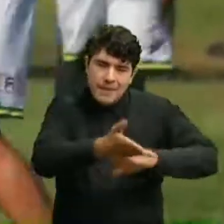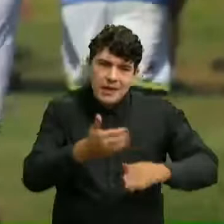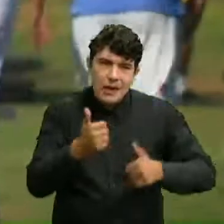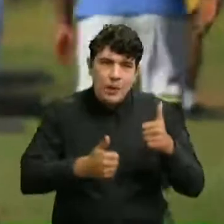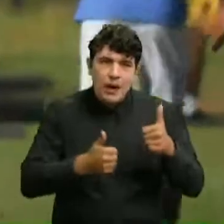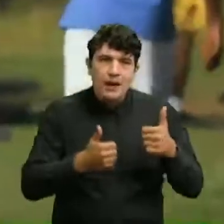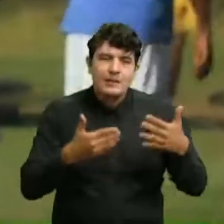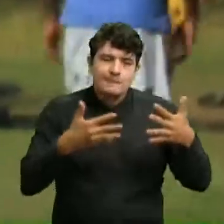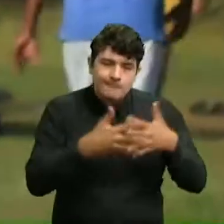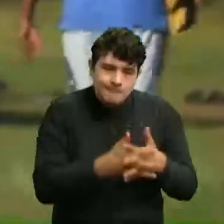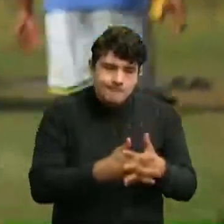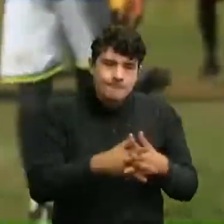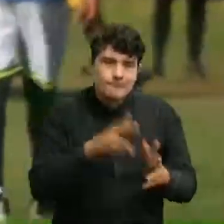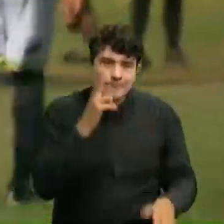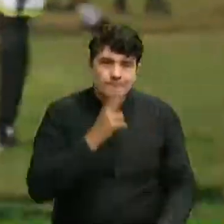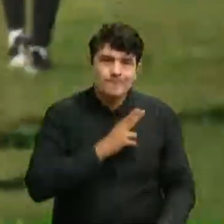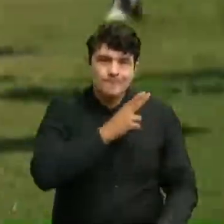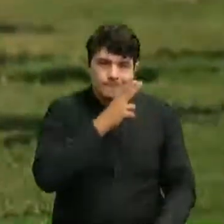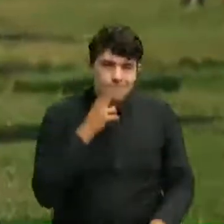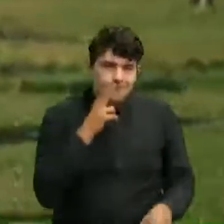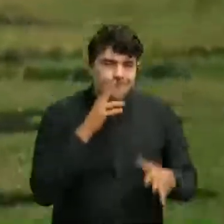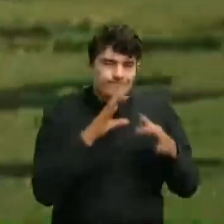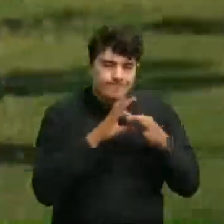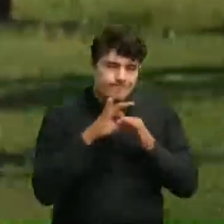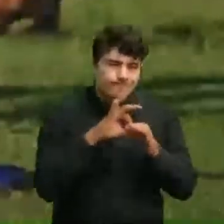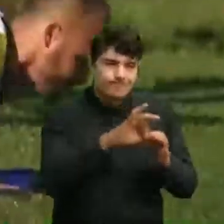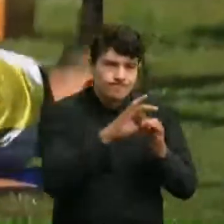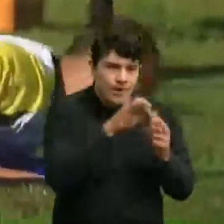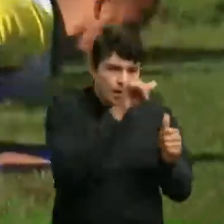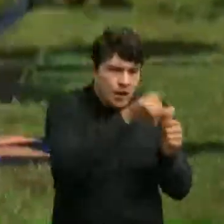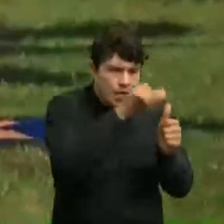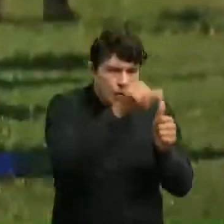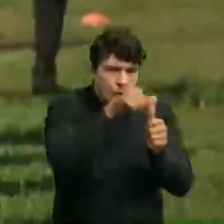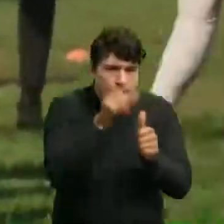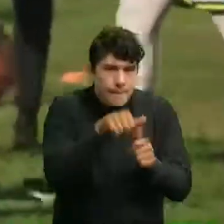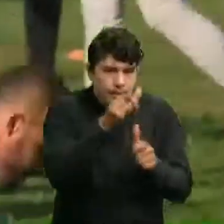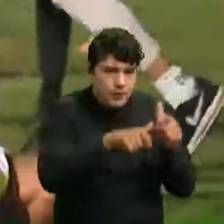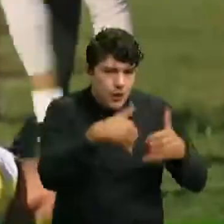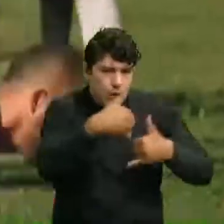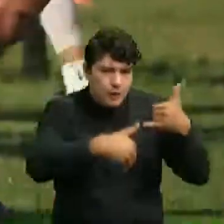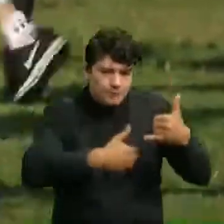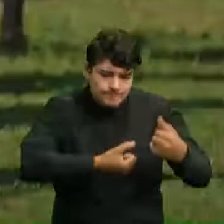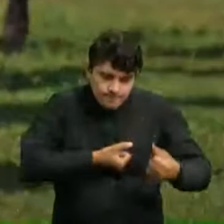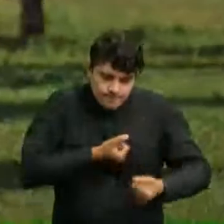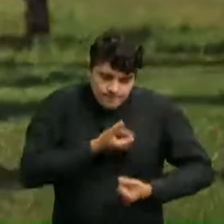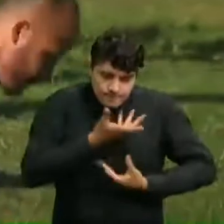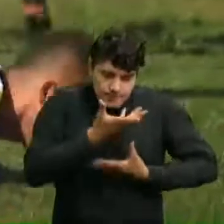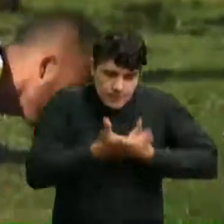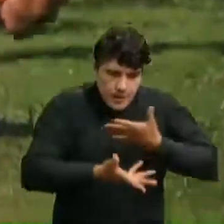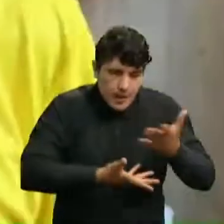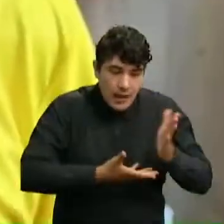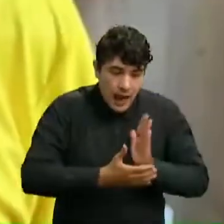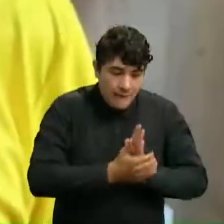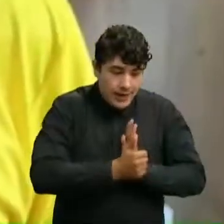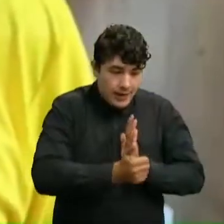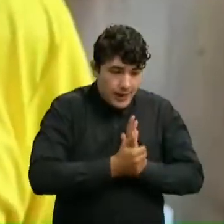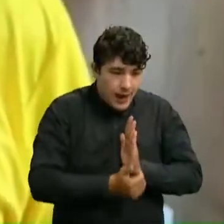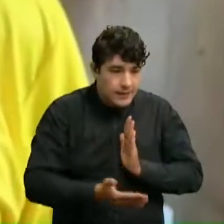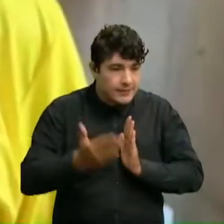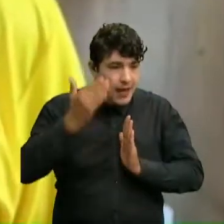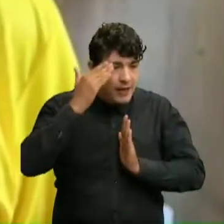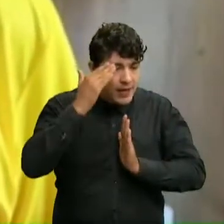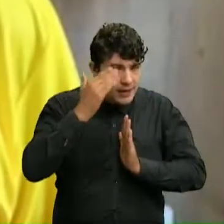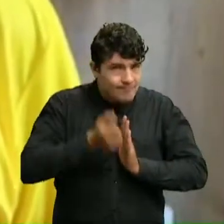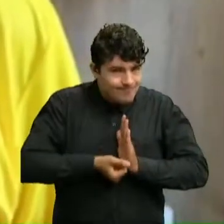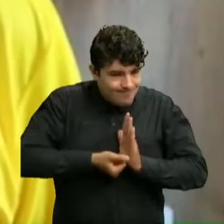cohesión, que haya sinergia entre los jugadores y que cada uno de ellos dé todo de sí dentro de lo que sepa hacer. Me parece que debe